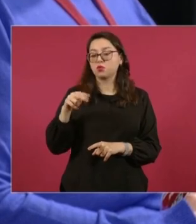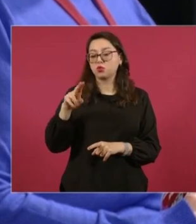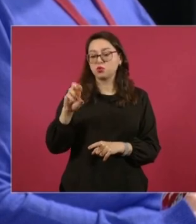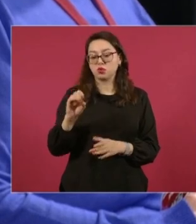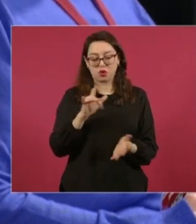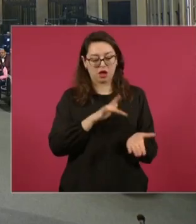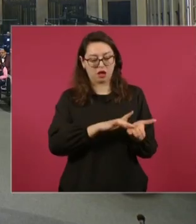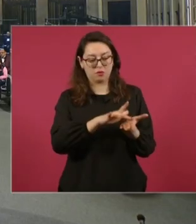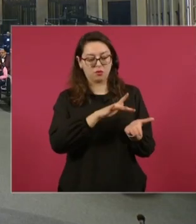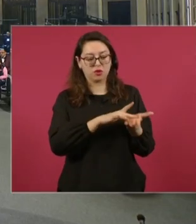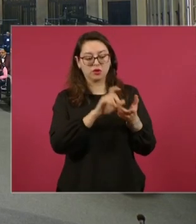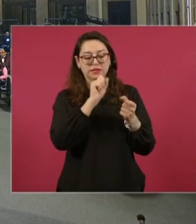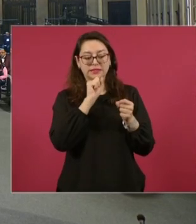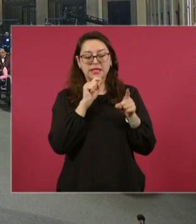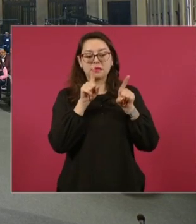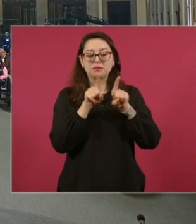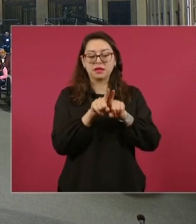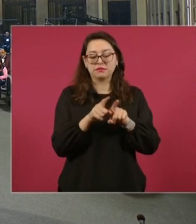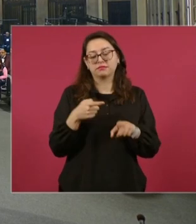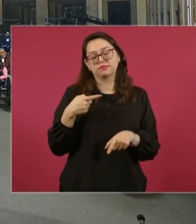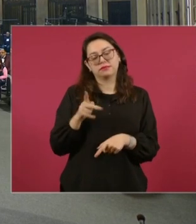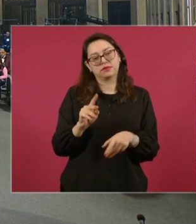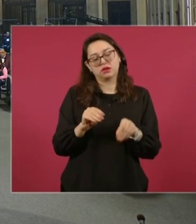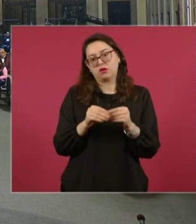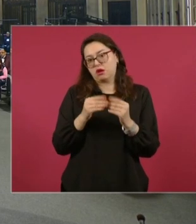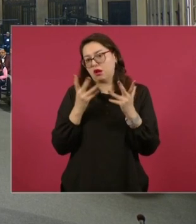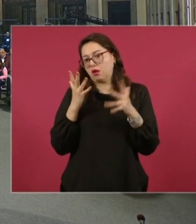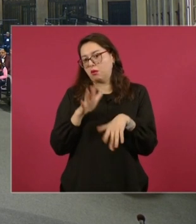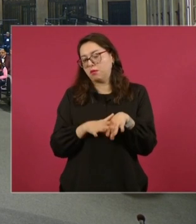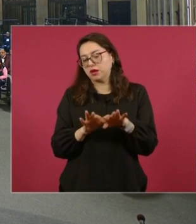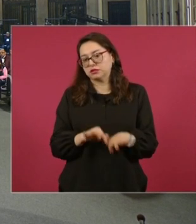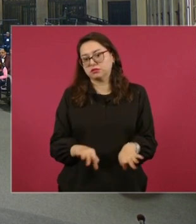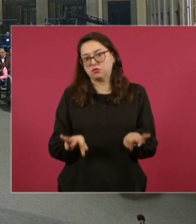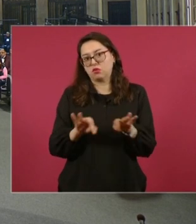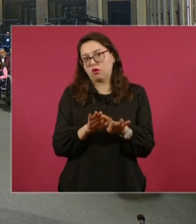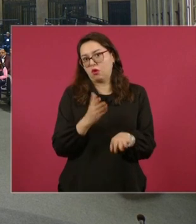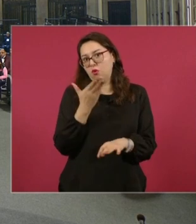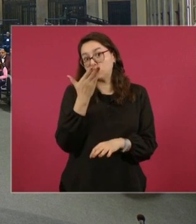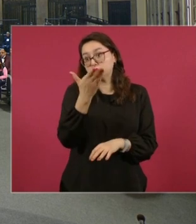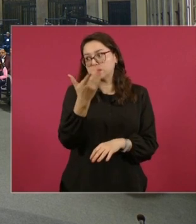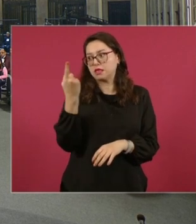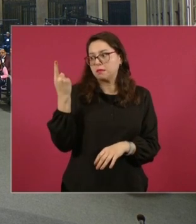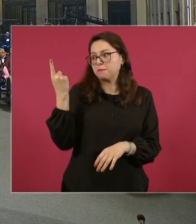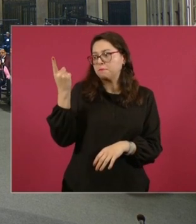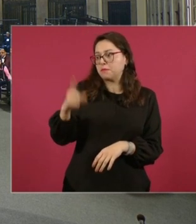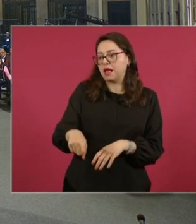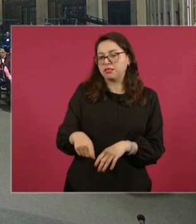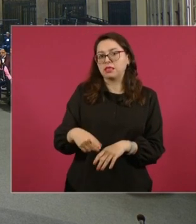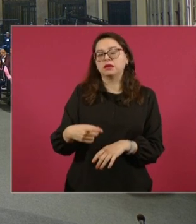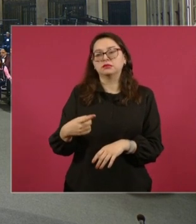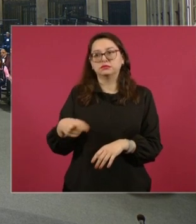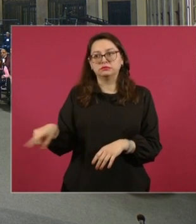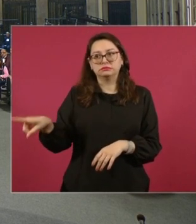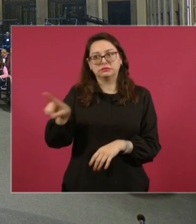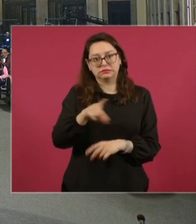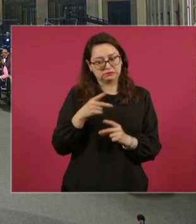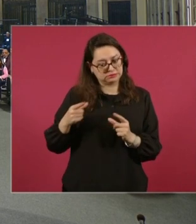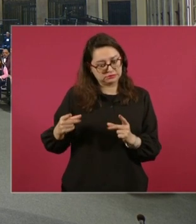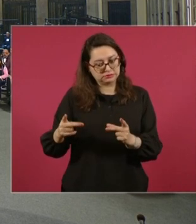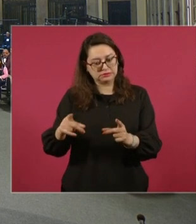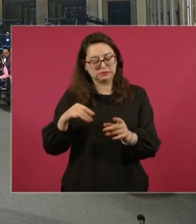pero desde luego el hecho que usted haya dado la instrucción puso a trabajar a mucha gente, ¿sí? Y en este